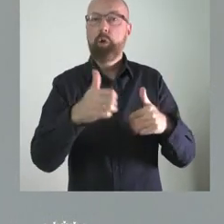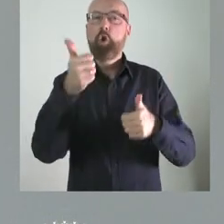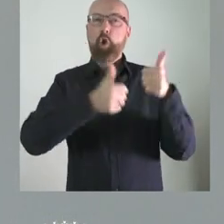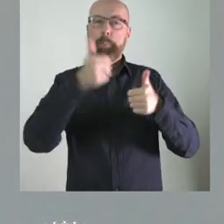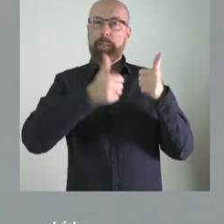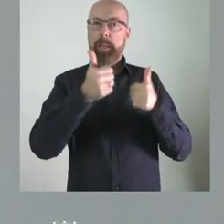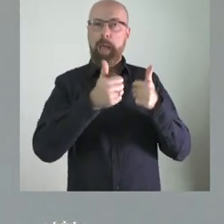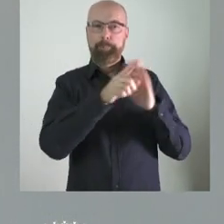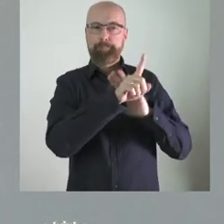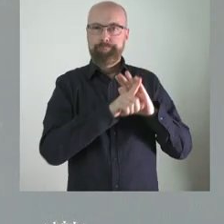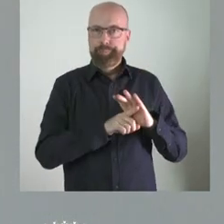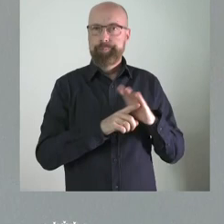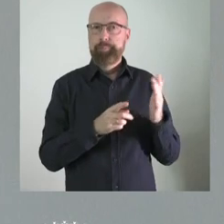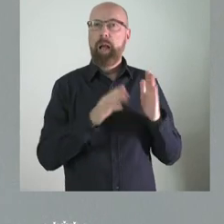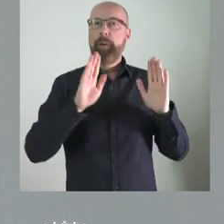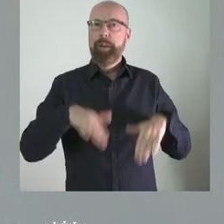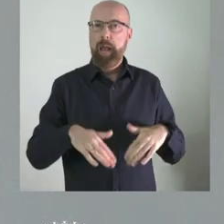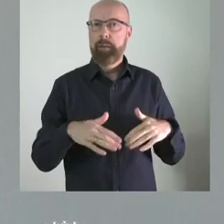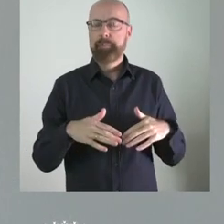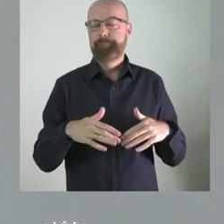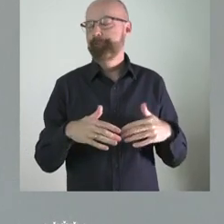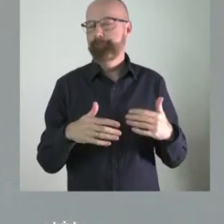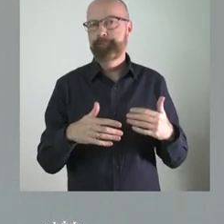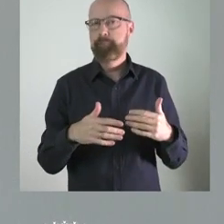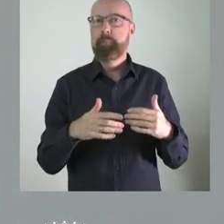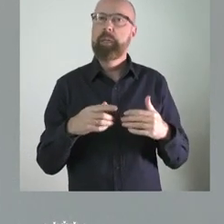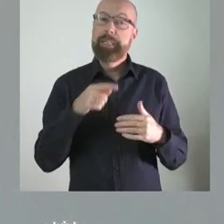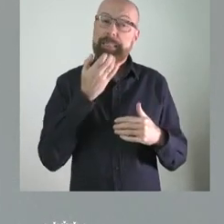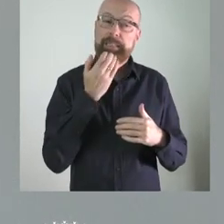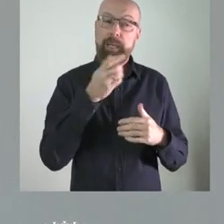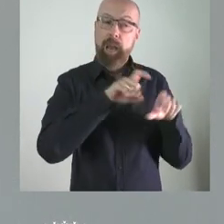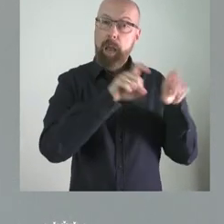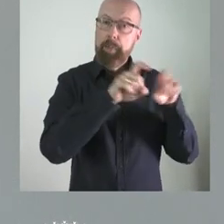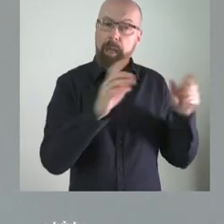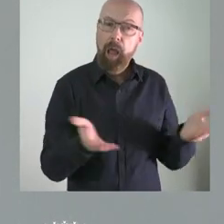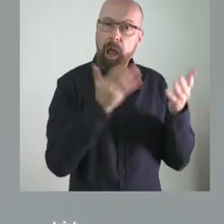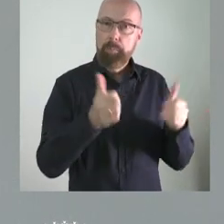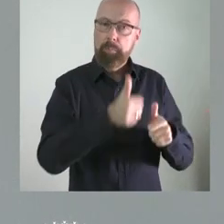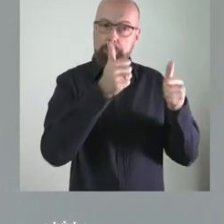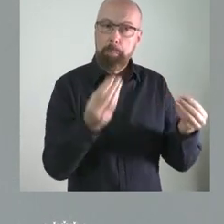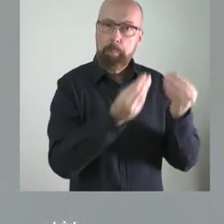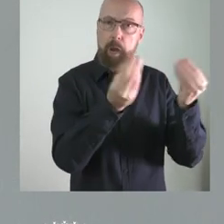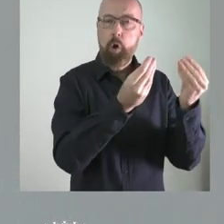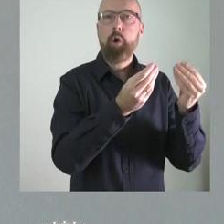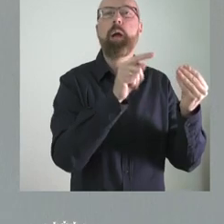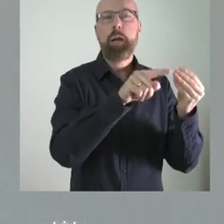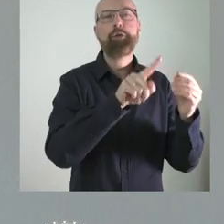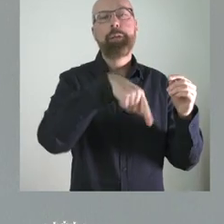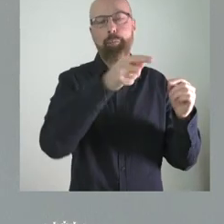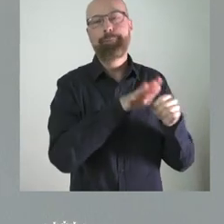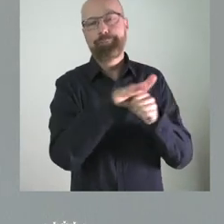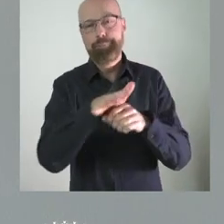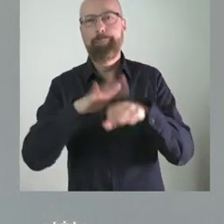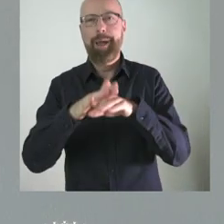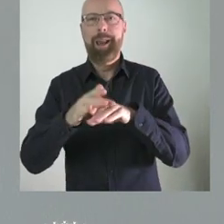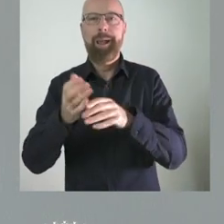todo lo que hagamos para mejorar la competitividad empresarial es algo que se va a traducir en el incremento de la retribuciones en las ganancias de poliactivo y